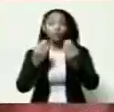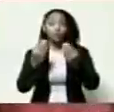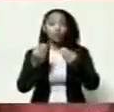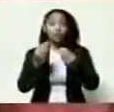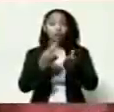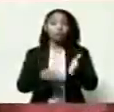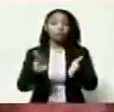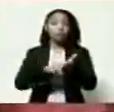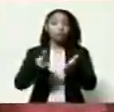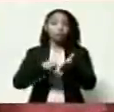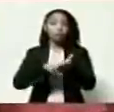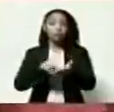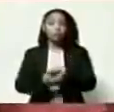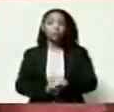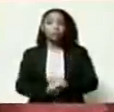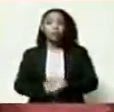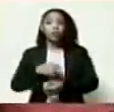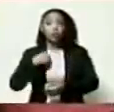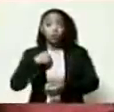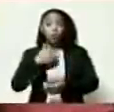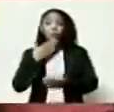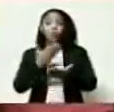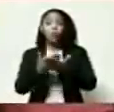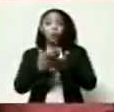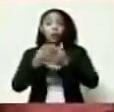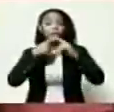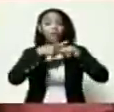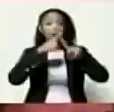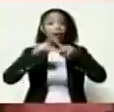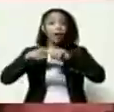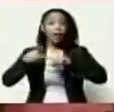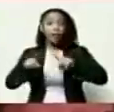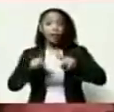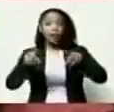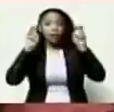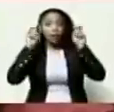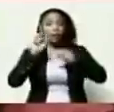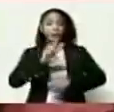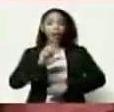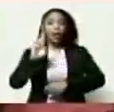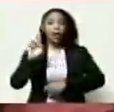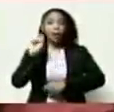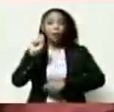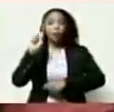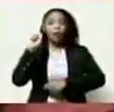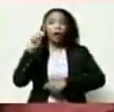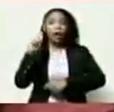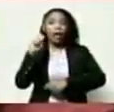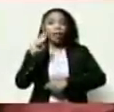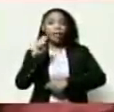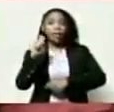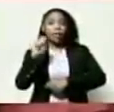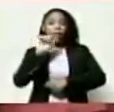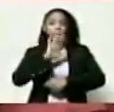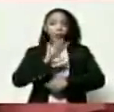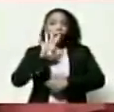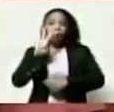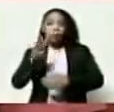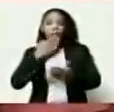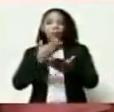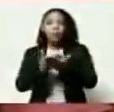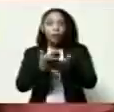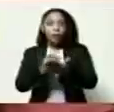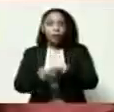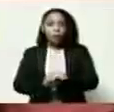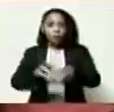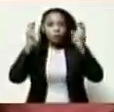repetidas. Digo propuestas distintas. En el ámbito de las 3R.next, 54 propuestas. En